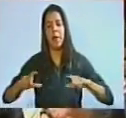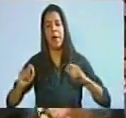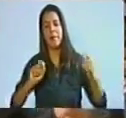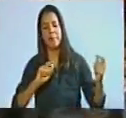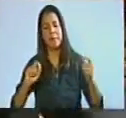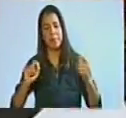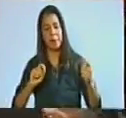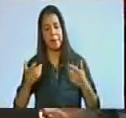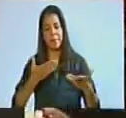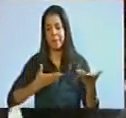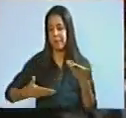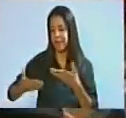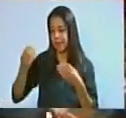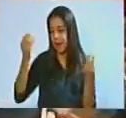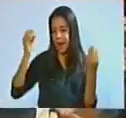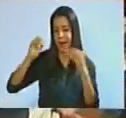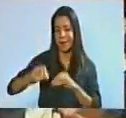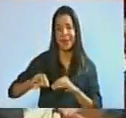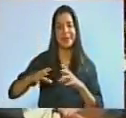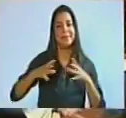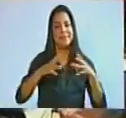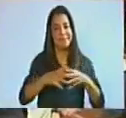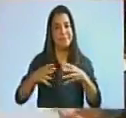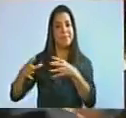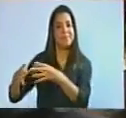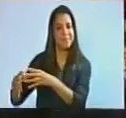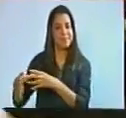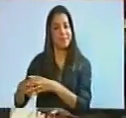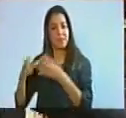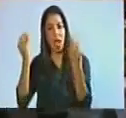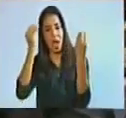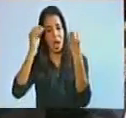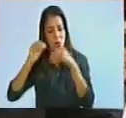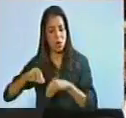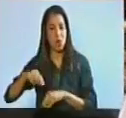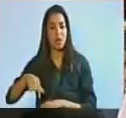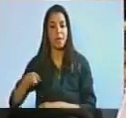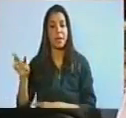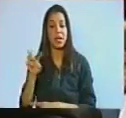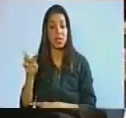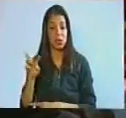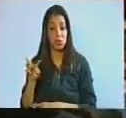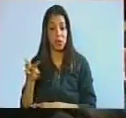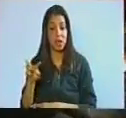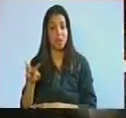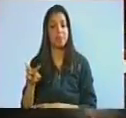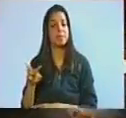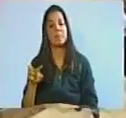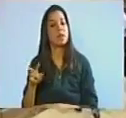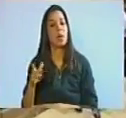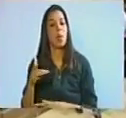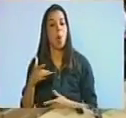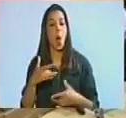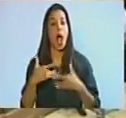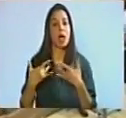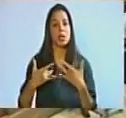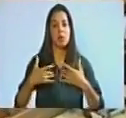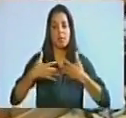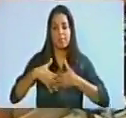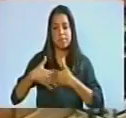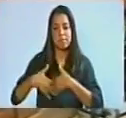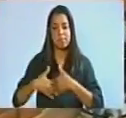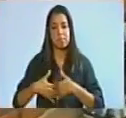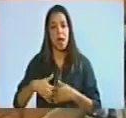concertación entre los distintos sectores que hacen vida y que tienen que ver con la actividad económica productiva en el